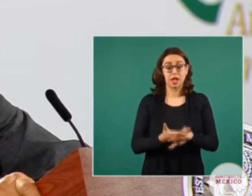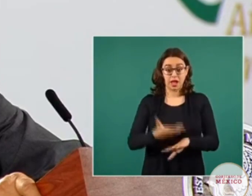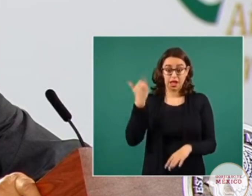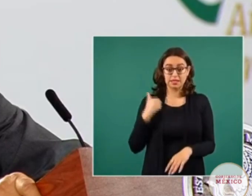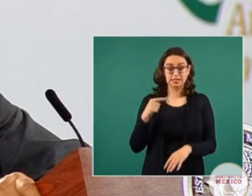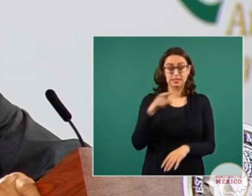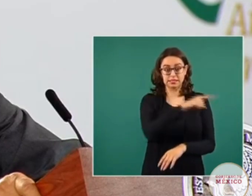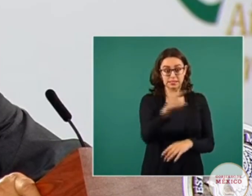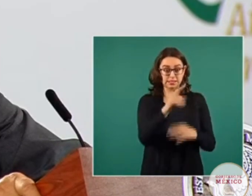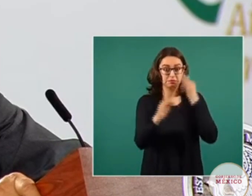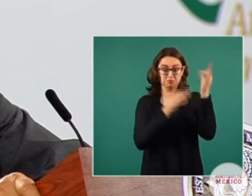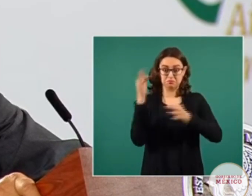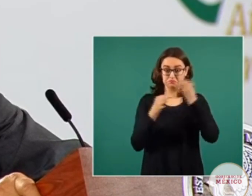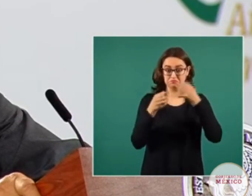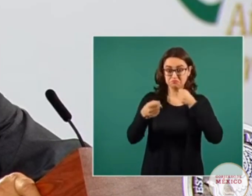prensa oficiosa